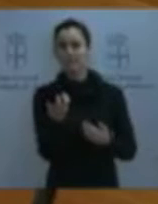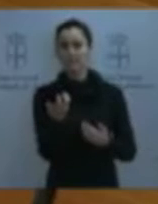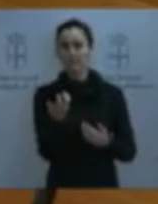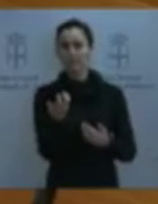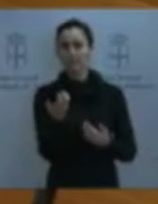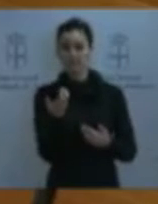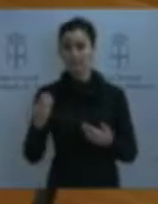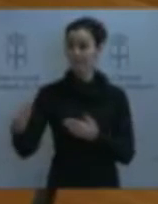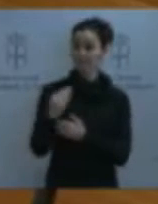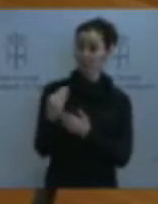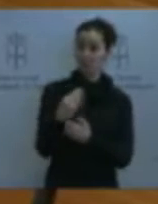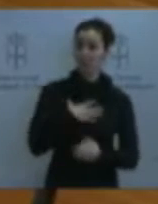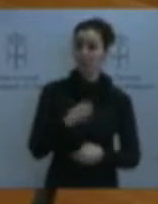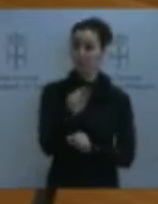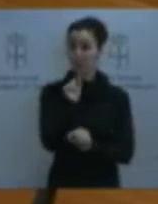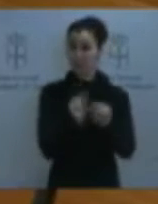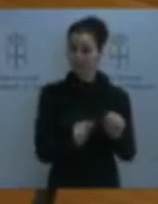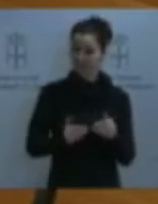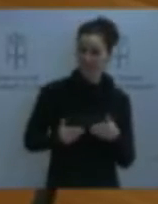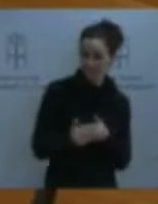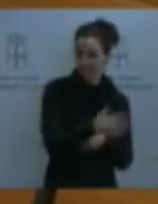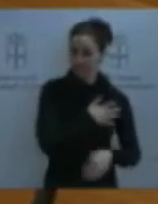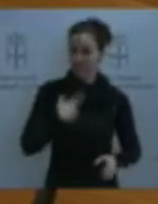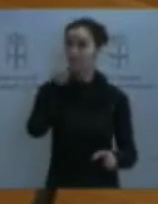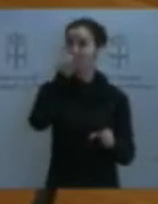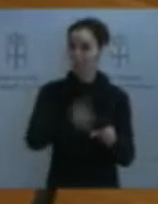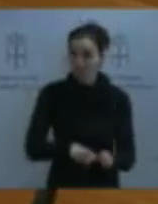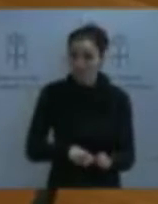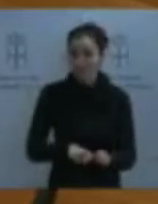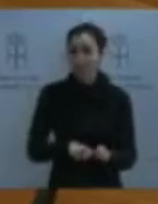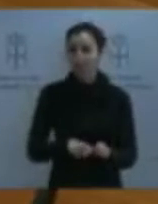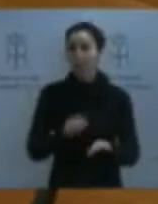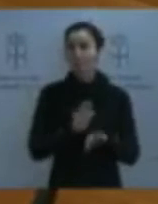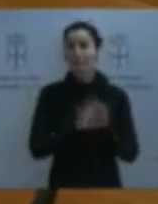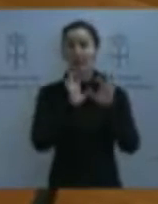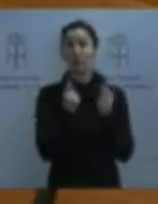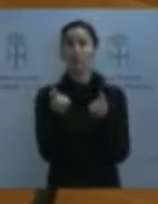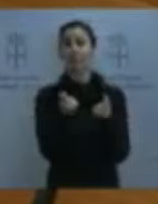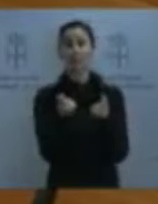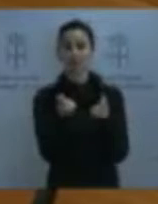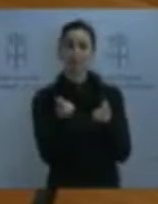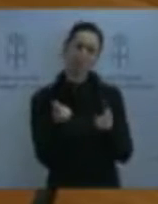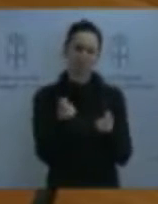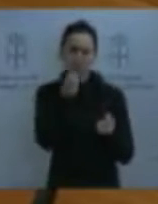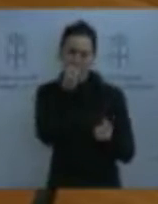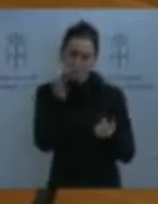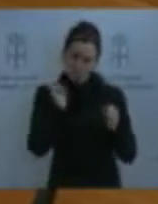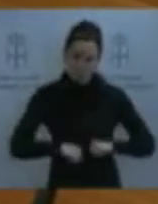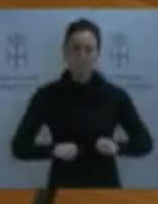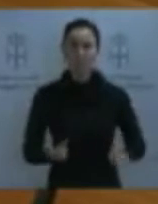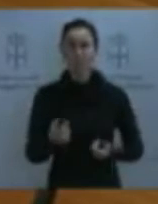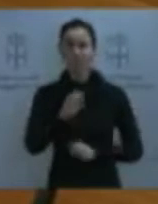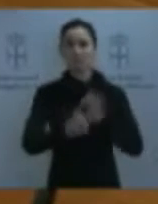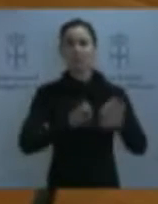futura participación, su futura incorporación en el capital de la empresa y con distintas organizaciones sindicales. El Gobierno